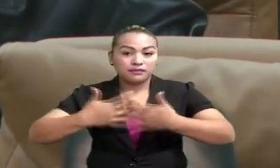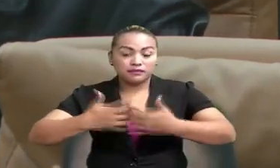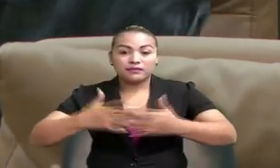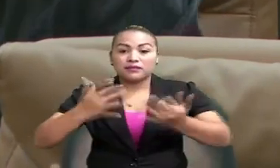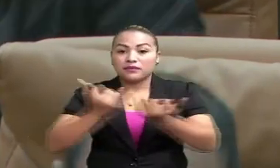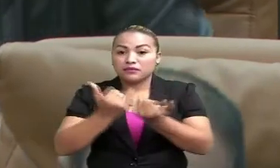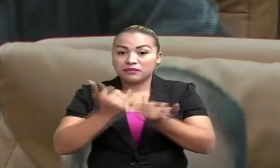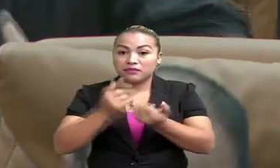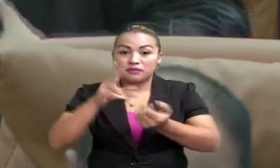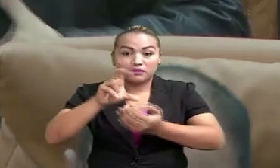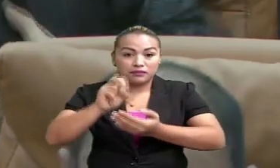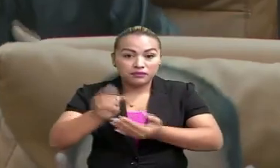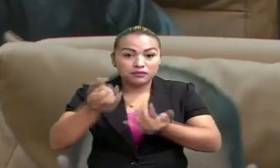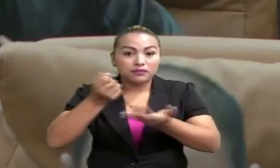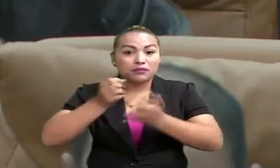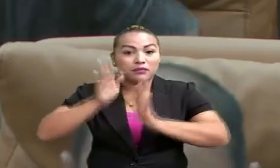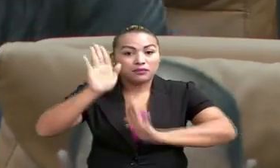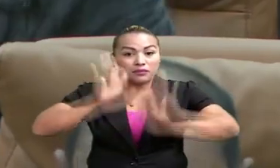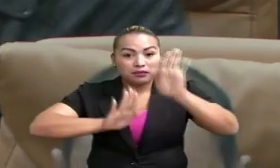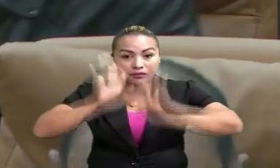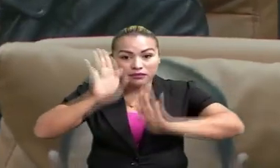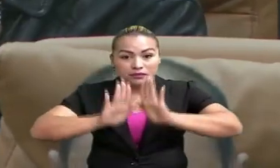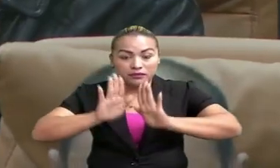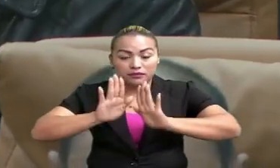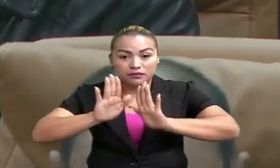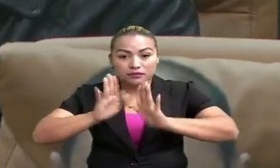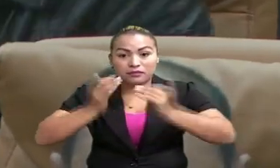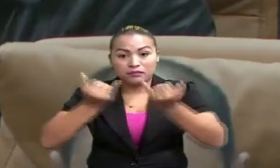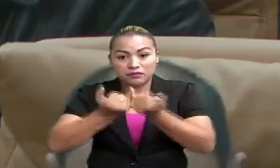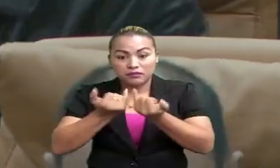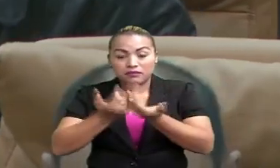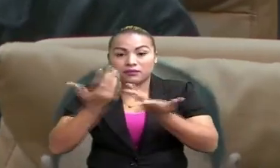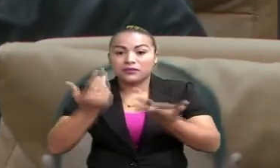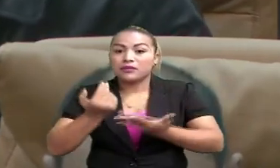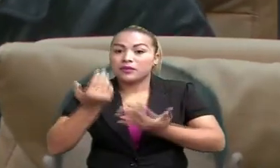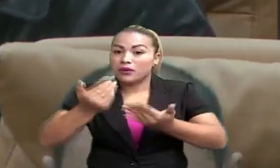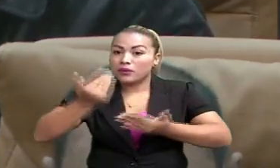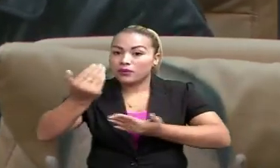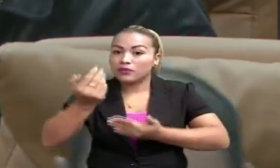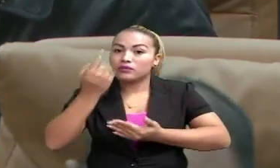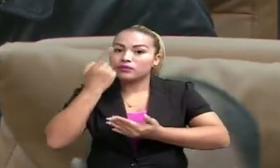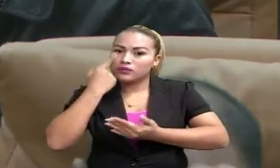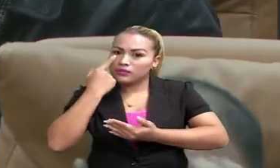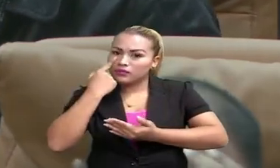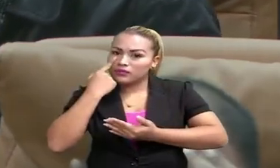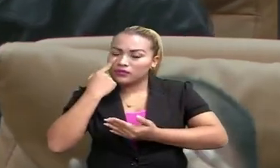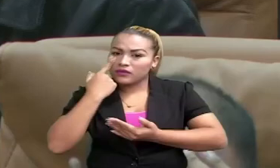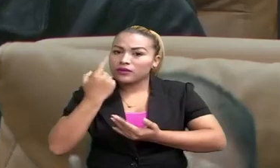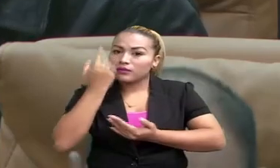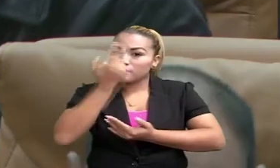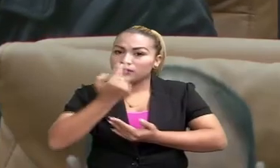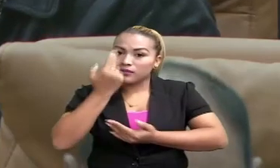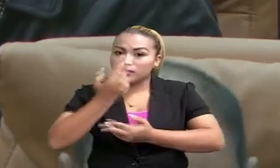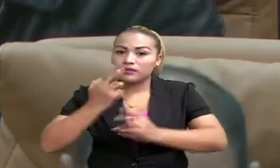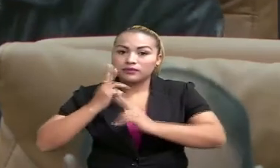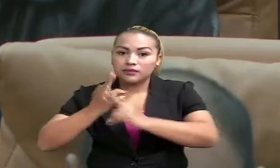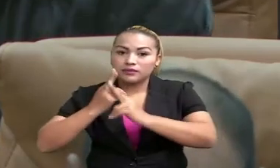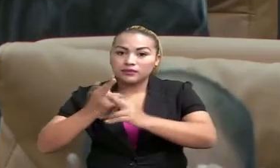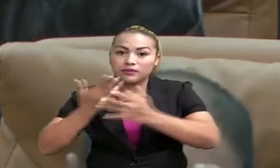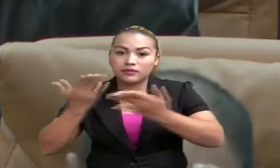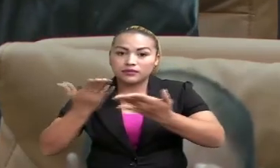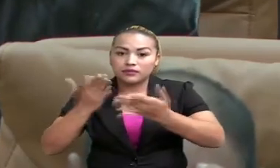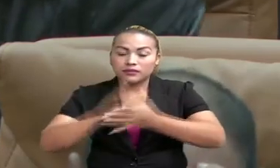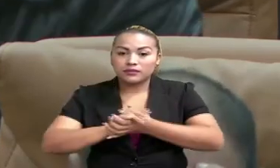participar, que se autoexcluyó de la consulta, cuando miraron de que la consulta era positiva y que